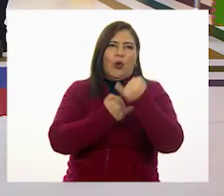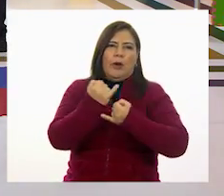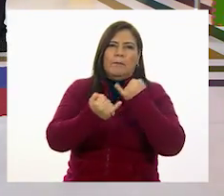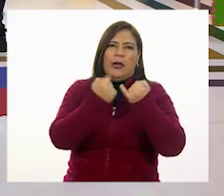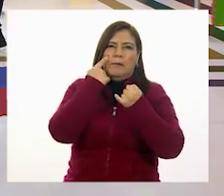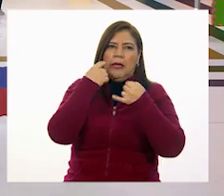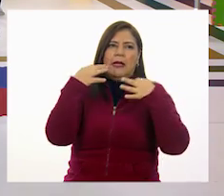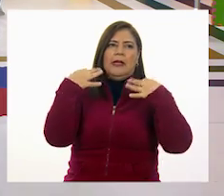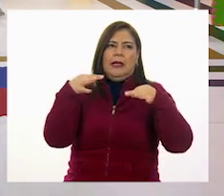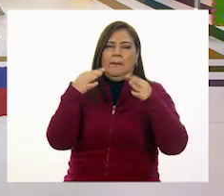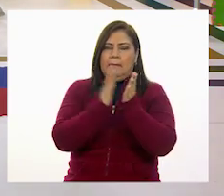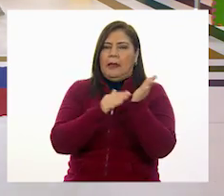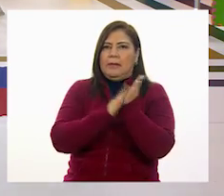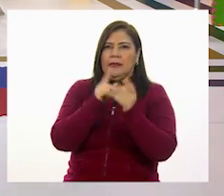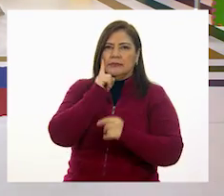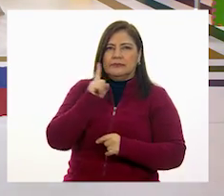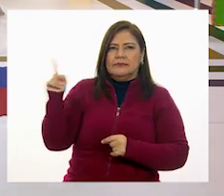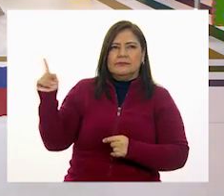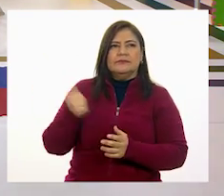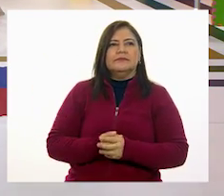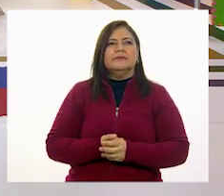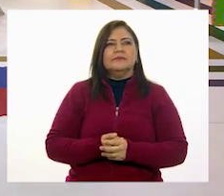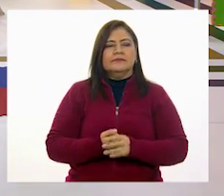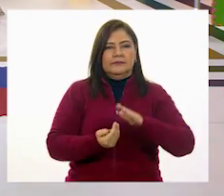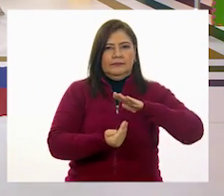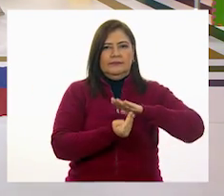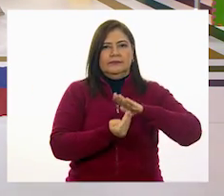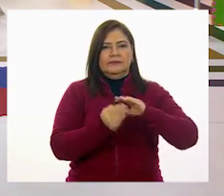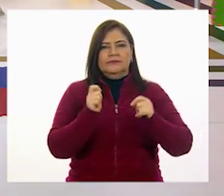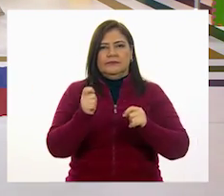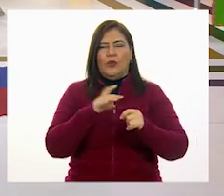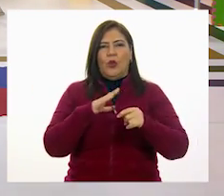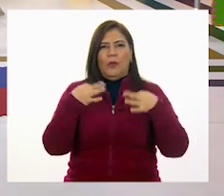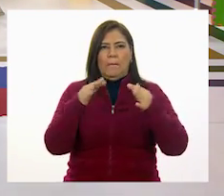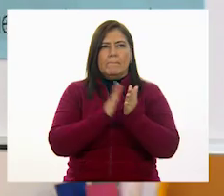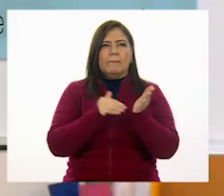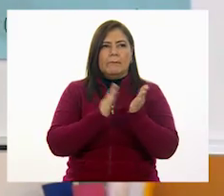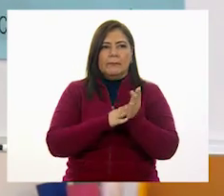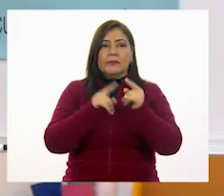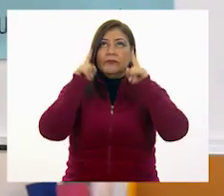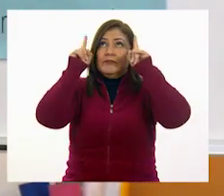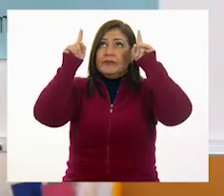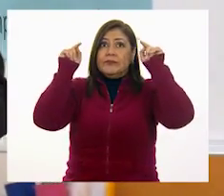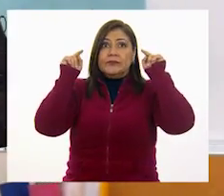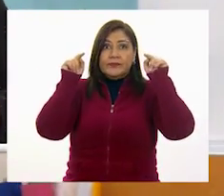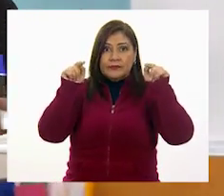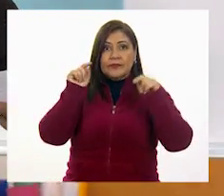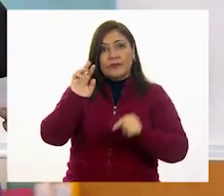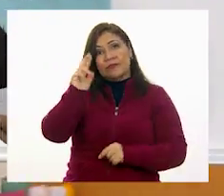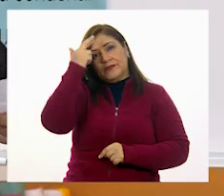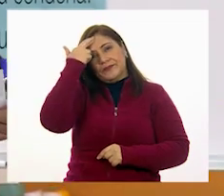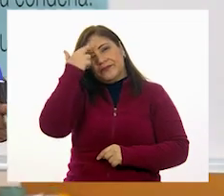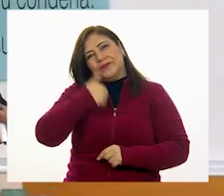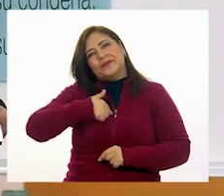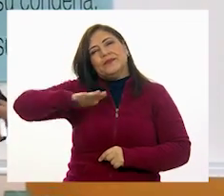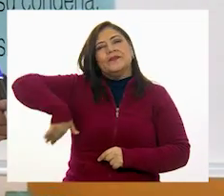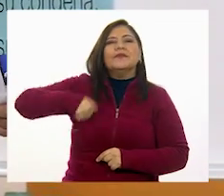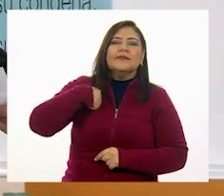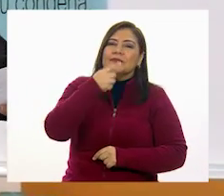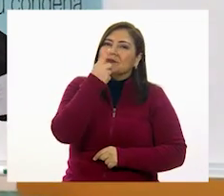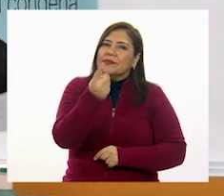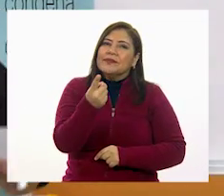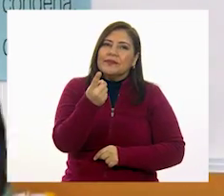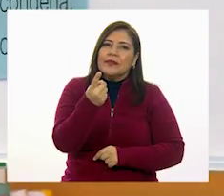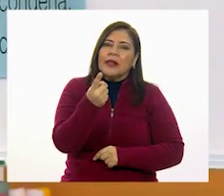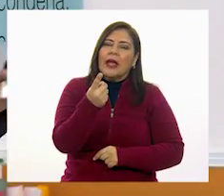hoja ahí en la mesa y yo tengo otra. Los signos de admiración, recuerdan que les dije que hablaban